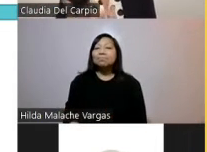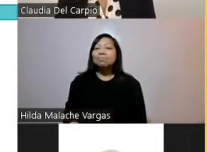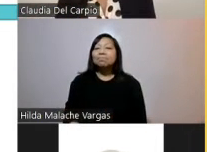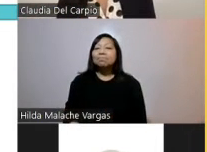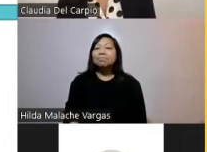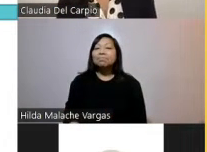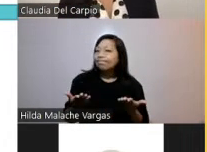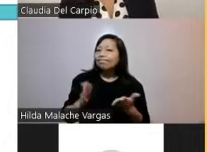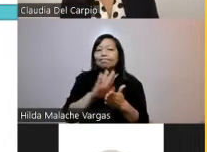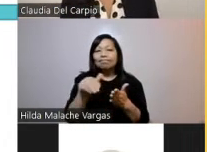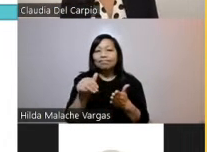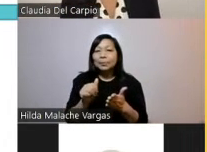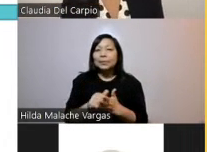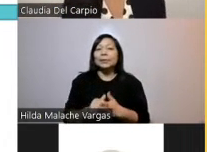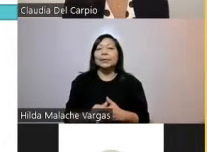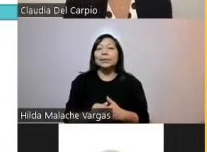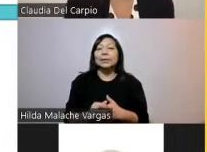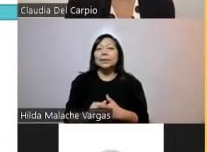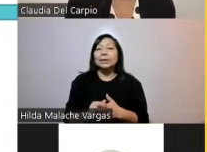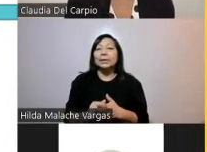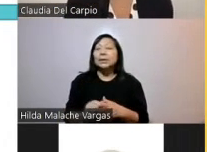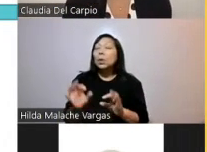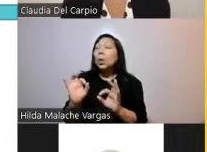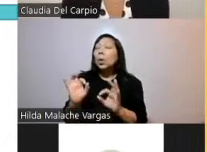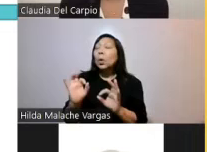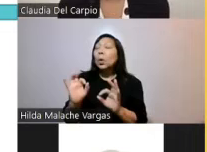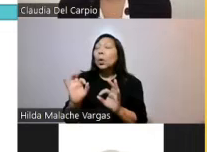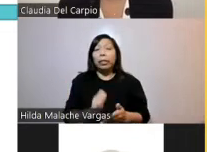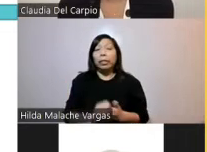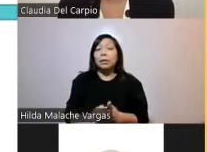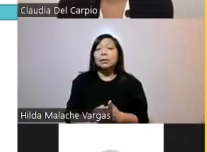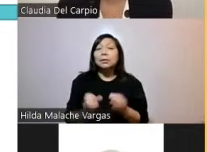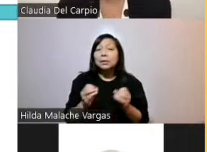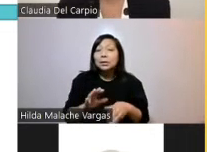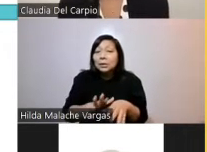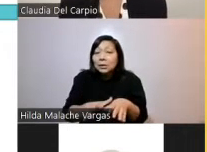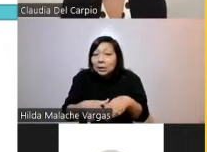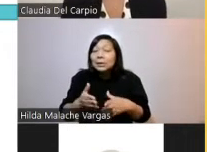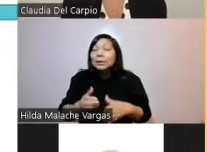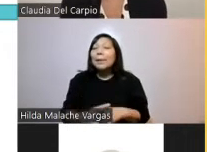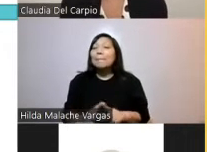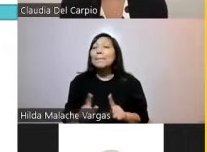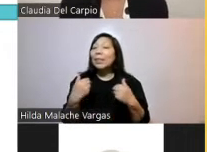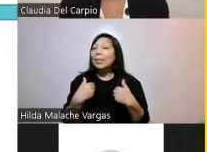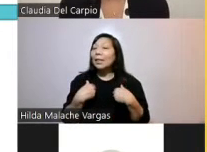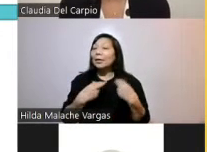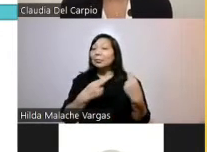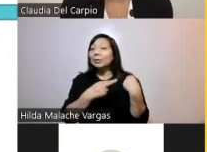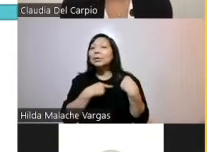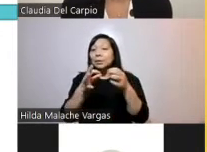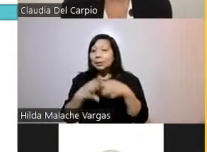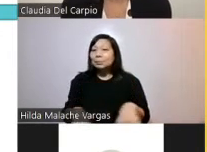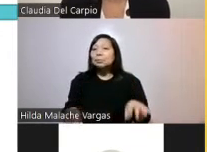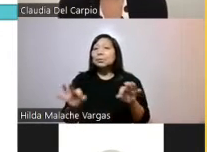Entonces, en términos generales, el aseo vulvar delicado y una buena rutina de higiene íntima tienen un rol importante en la